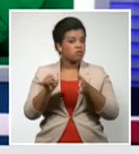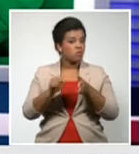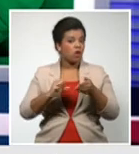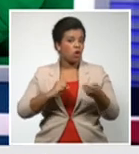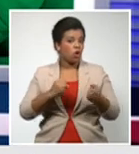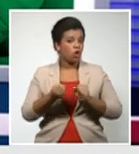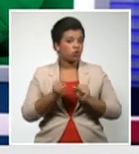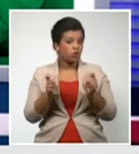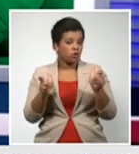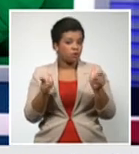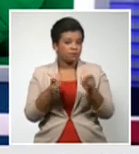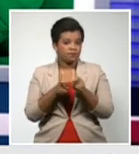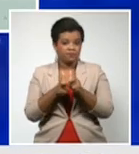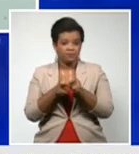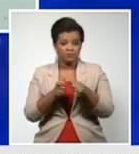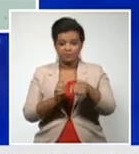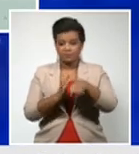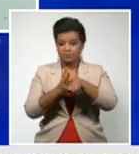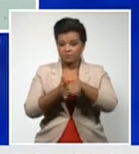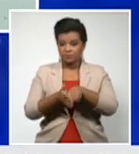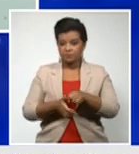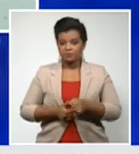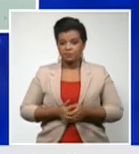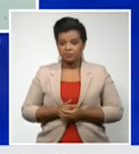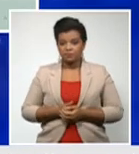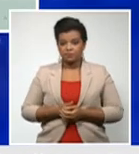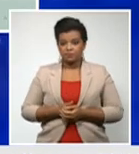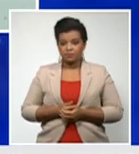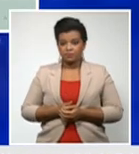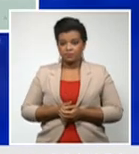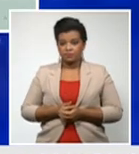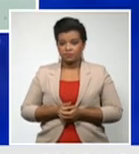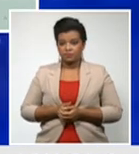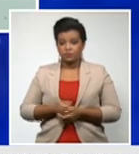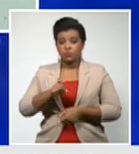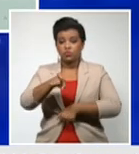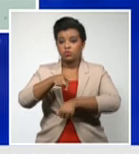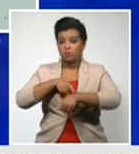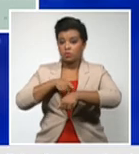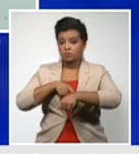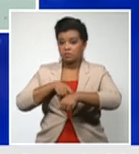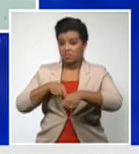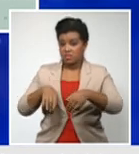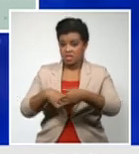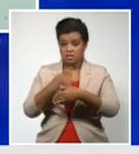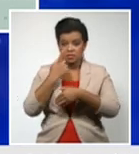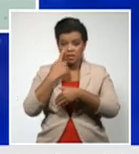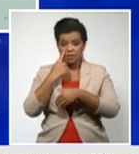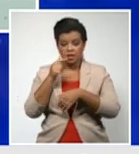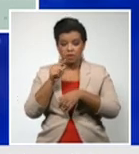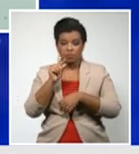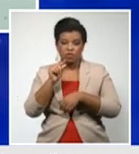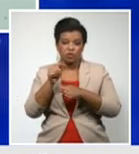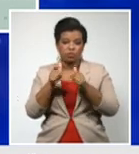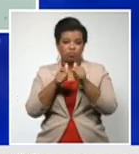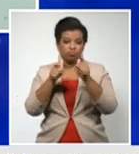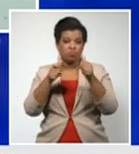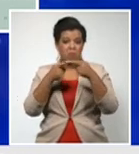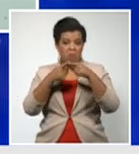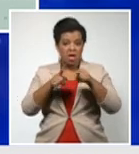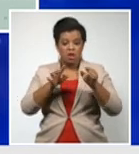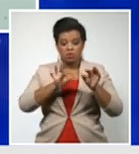la enfermedad, quizás en los últimos días un incremento, pero se ha